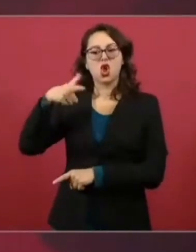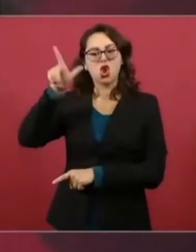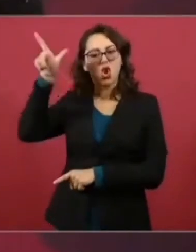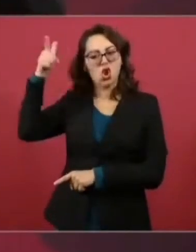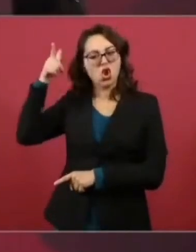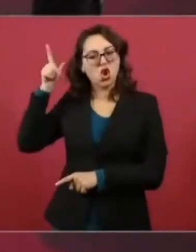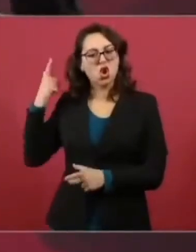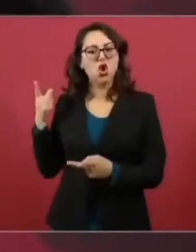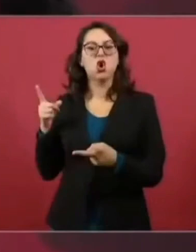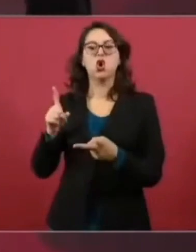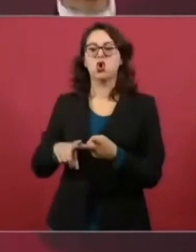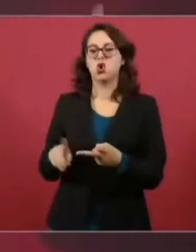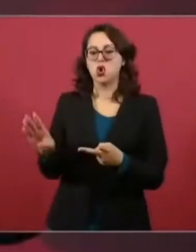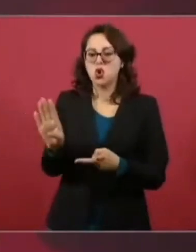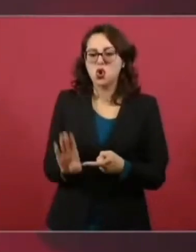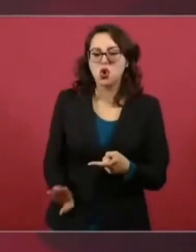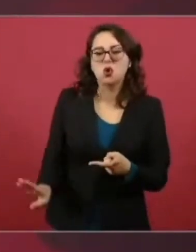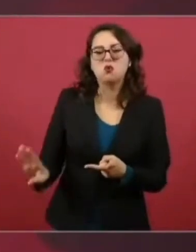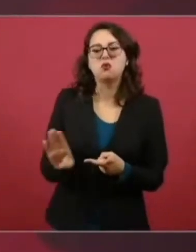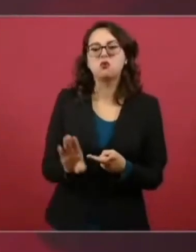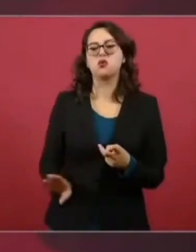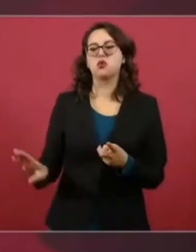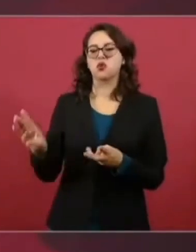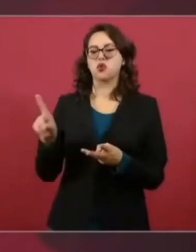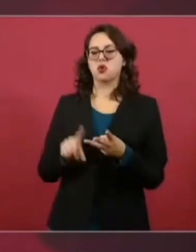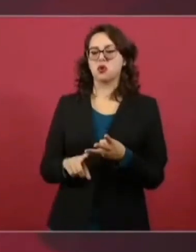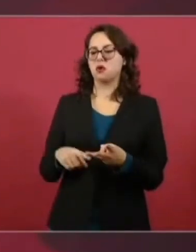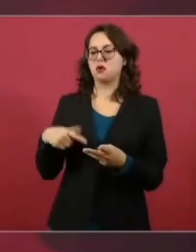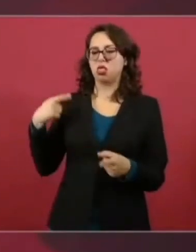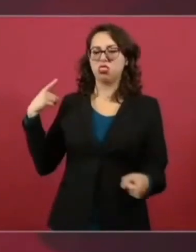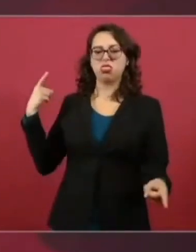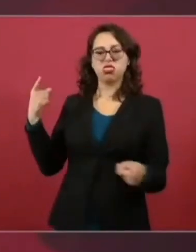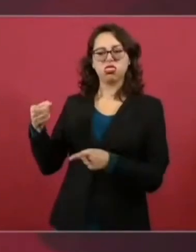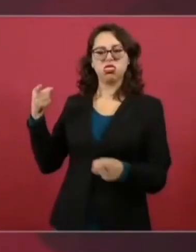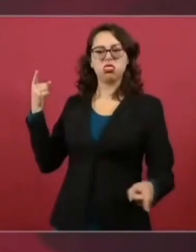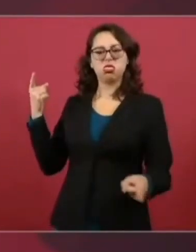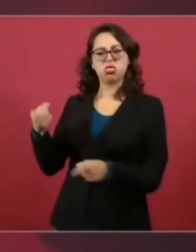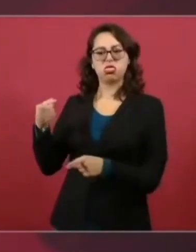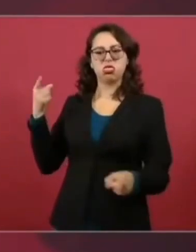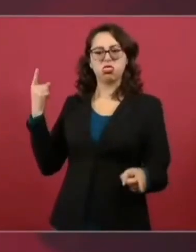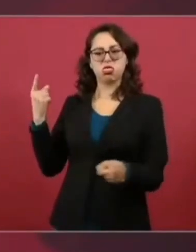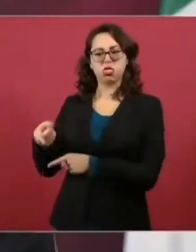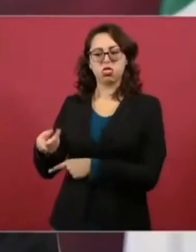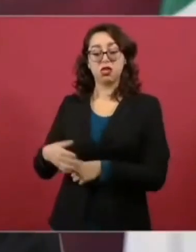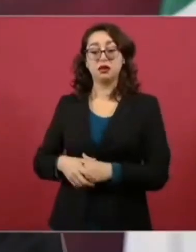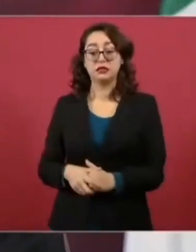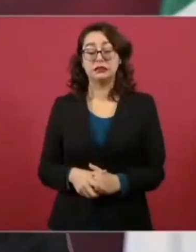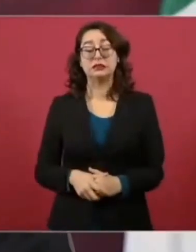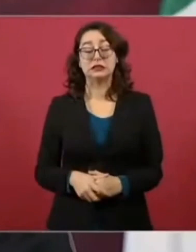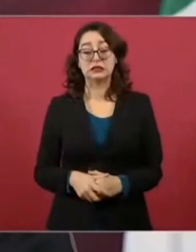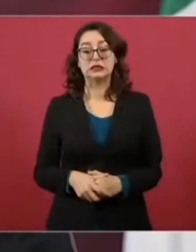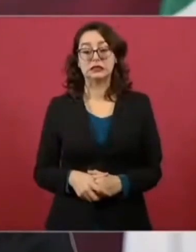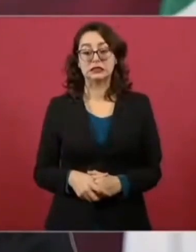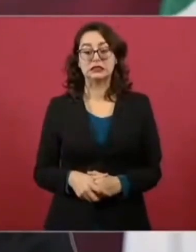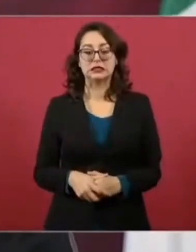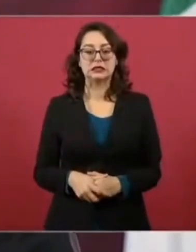Y era la prensa que venía del antiguo régimen muy subvencionada.